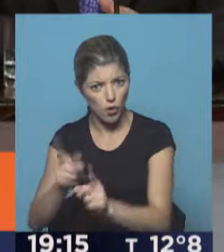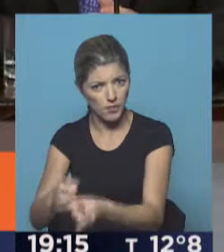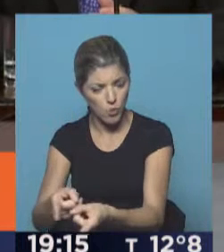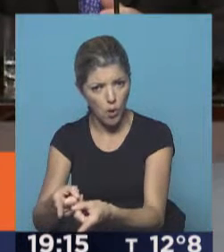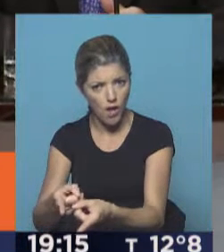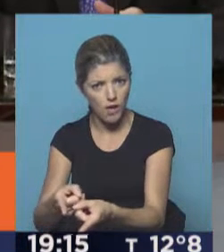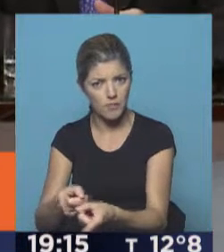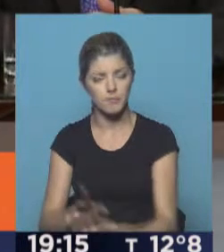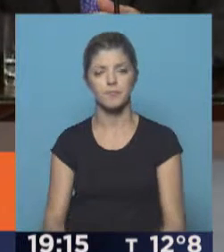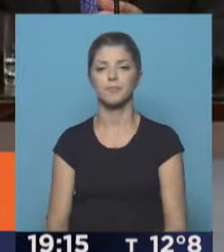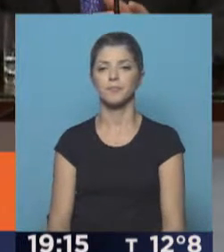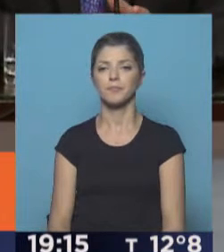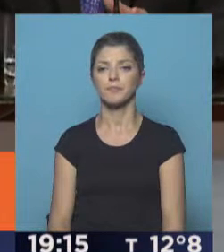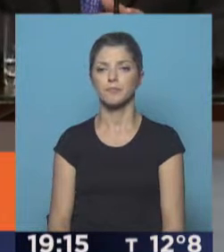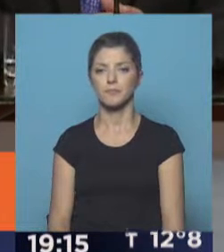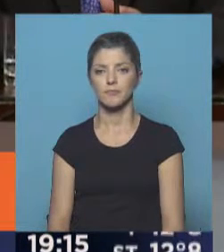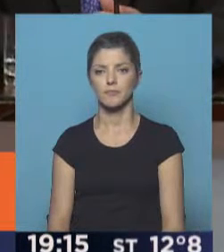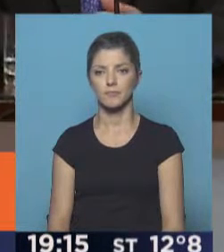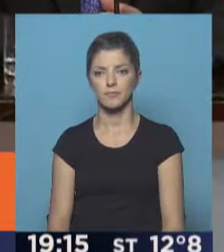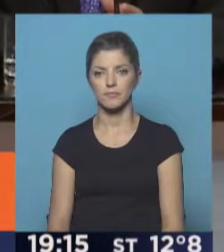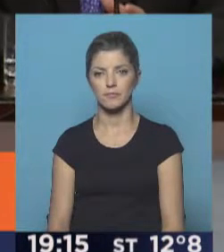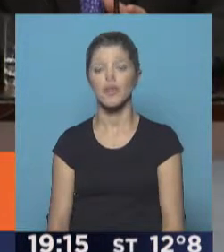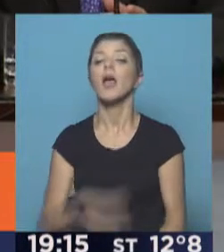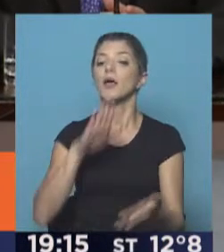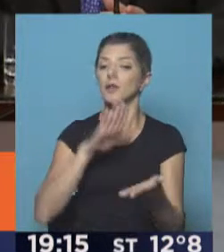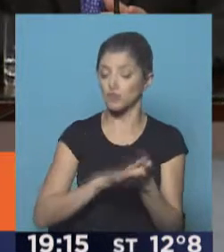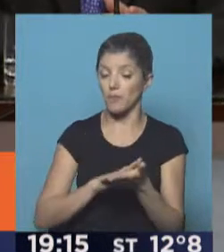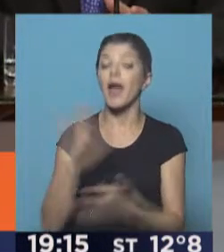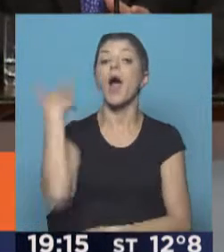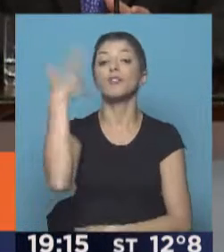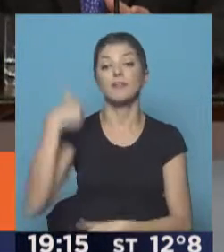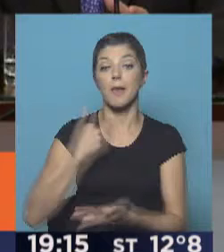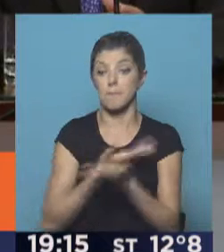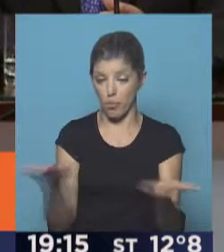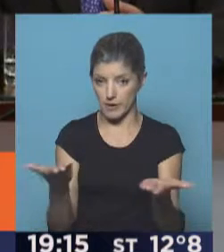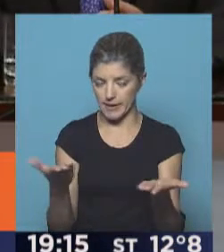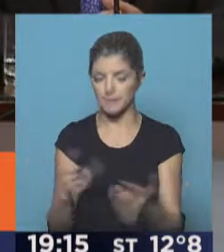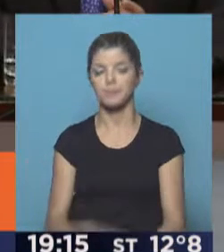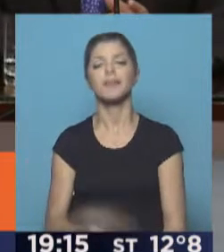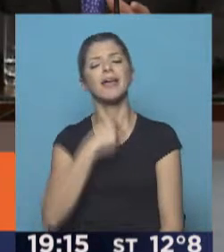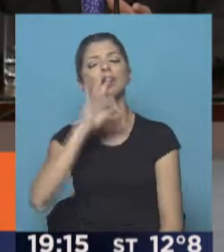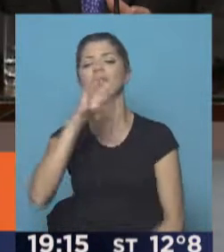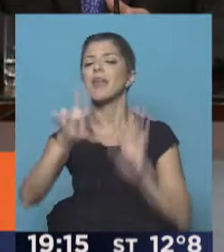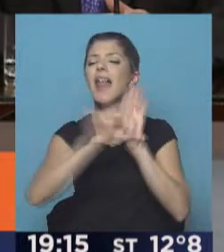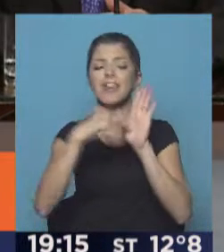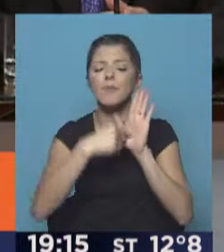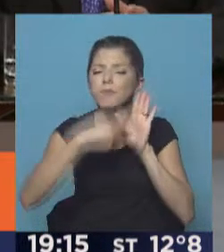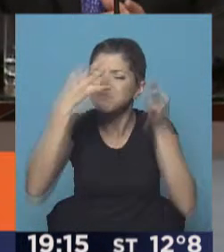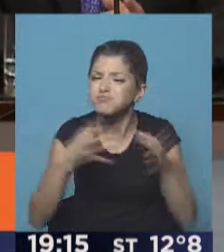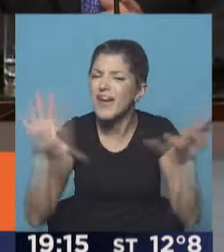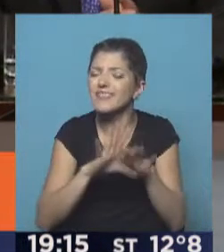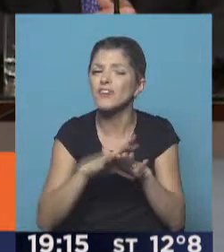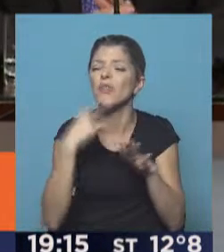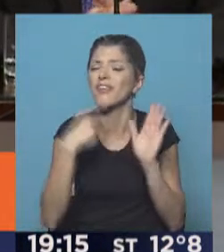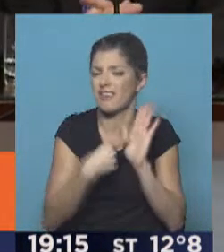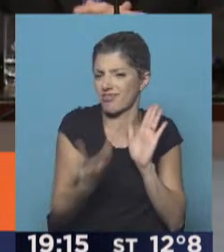de los aumentos? Y sobre las audiencias públicas, quería saber qué dice concretamente la ley. ¿Las audiencias